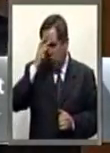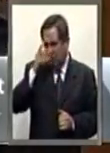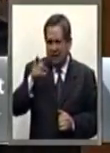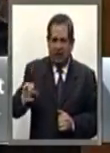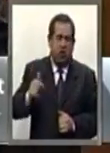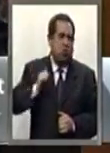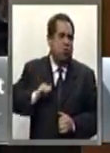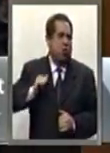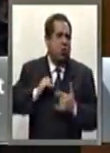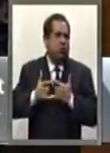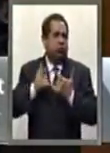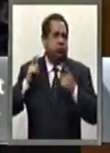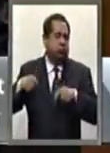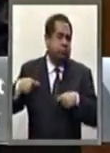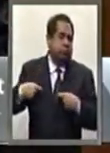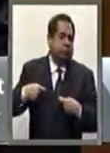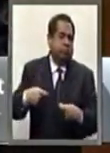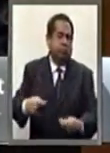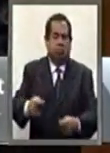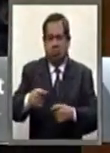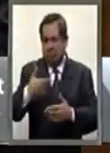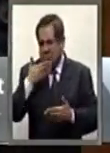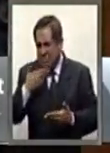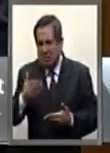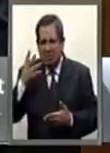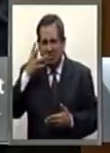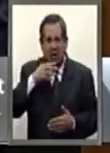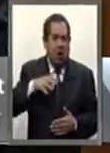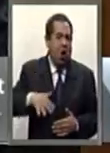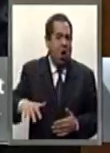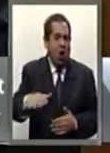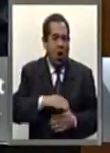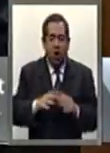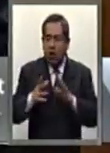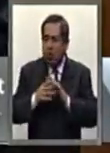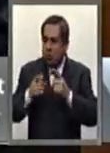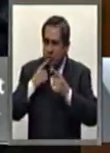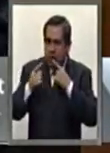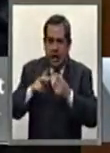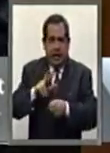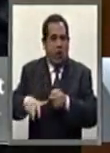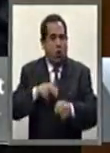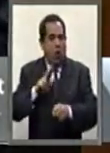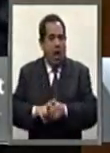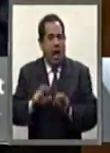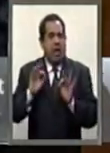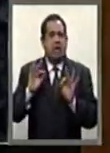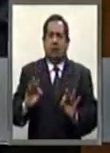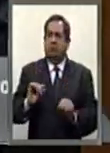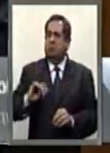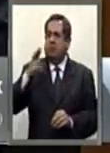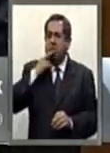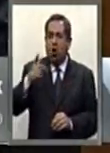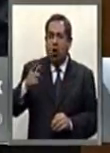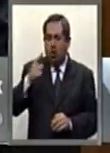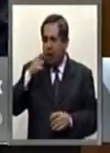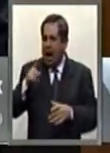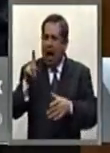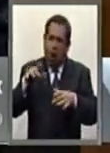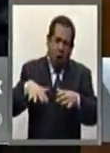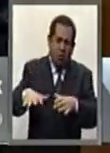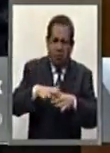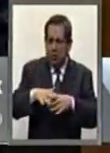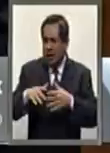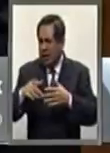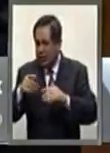legado prehispánico plasmado en sus sitios arquitectónicos, en un entorno natural privilegiado por cenotes,